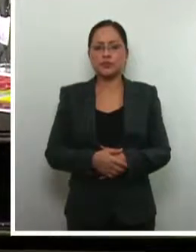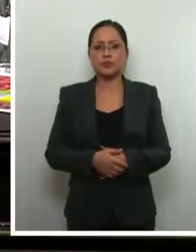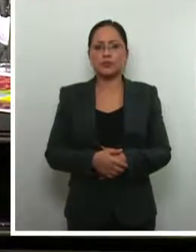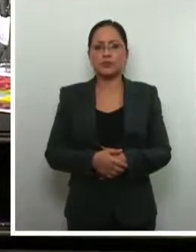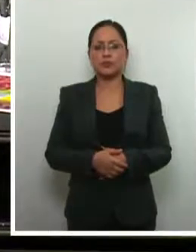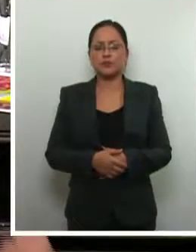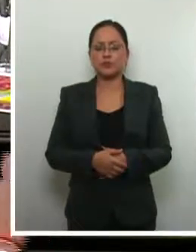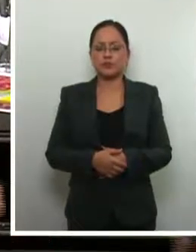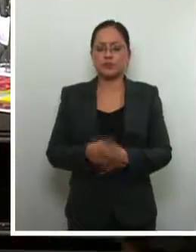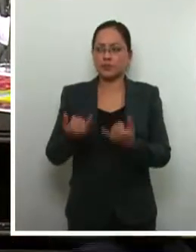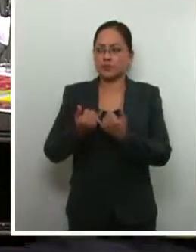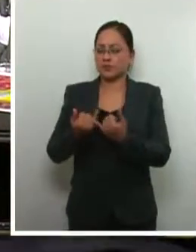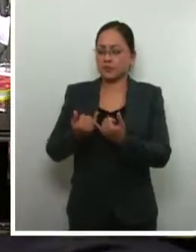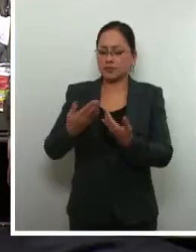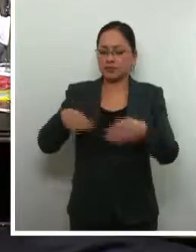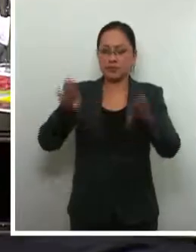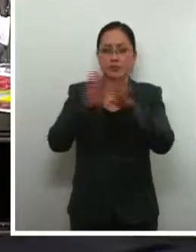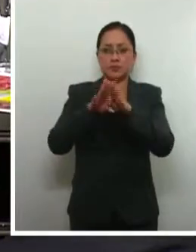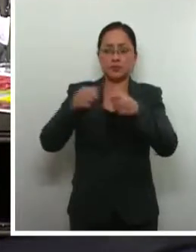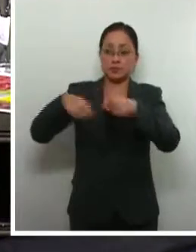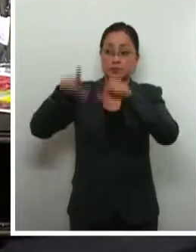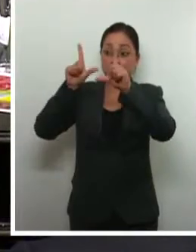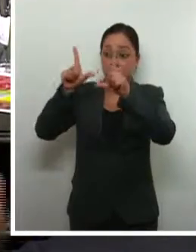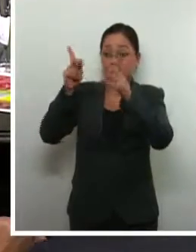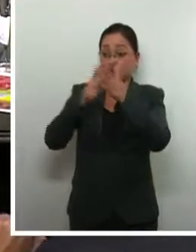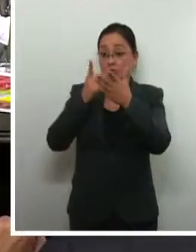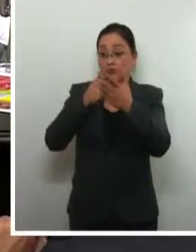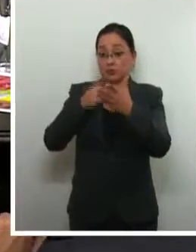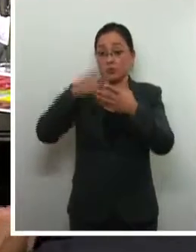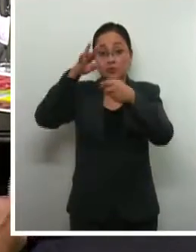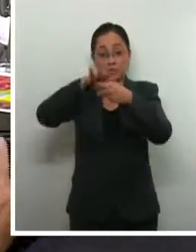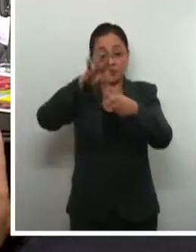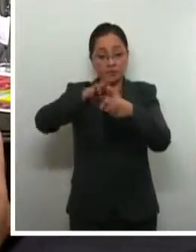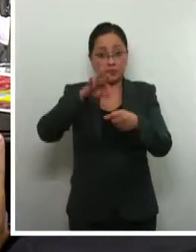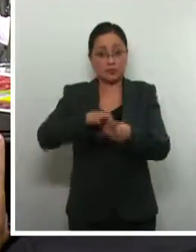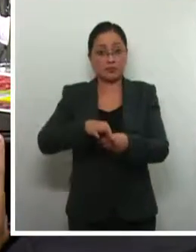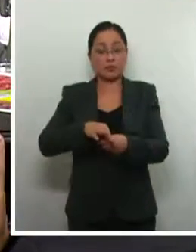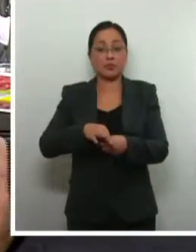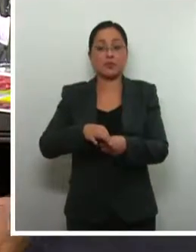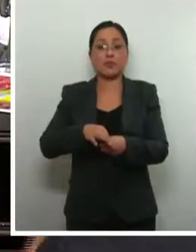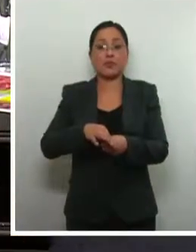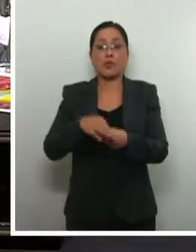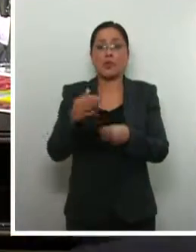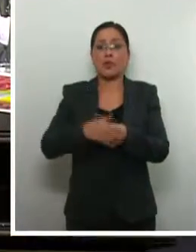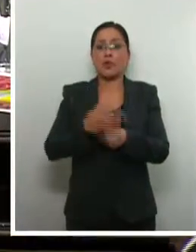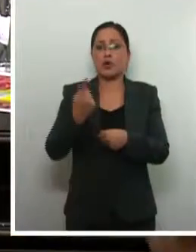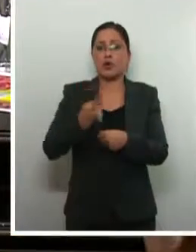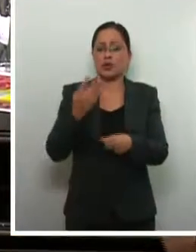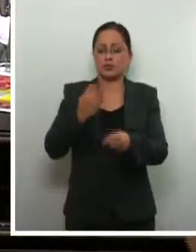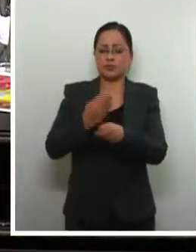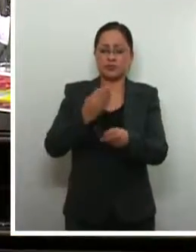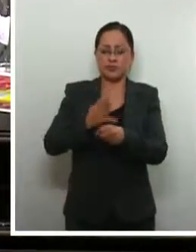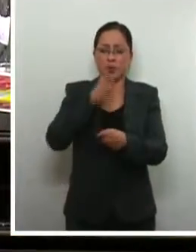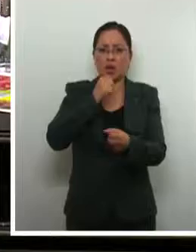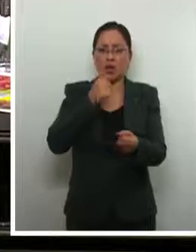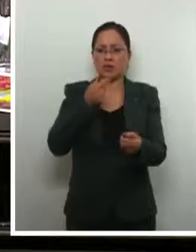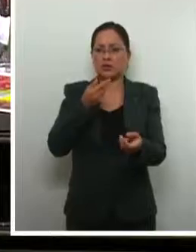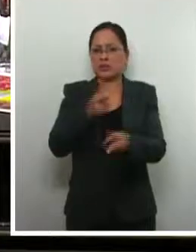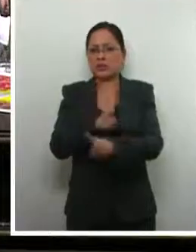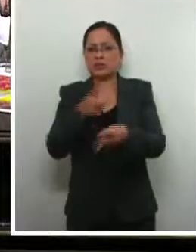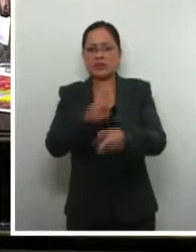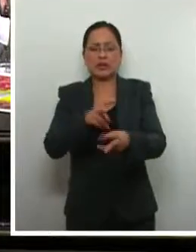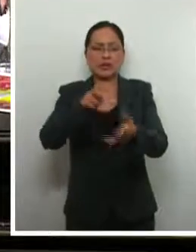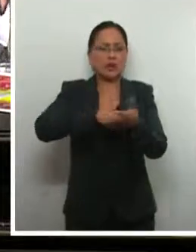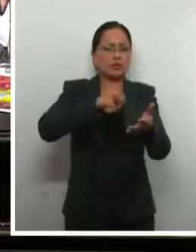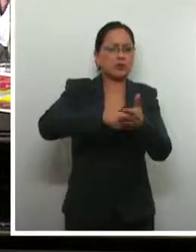¿Hago los avisos? Sí, cierres el sistema y vamos a repetir la votación, porque no puedo aceptar